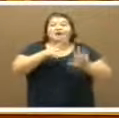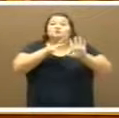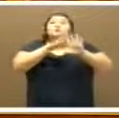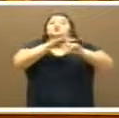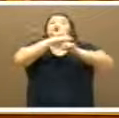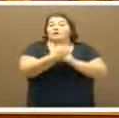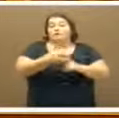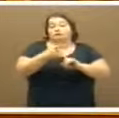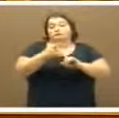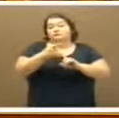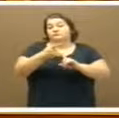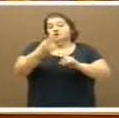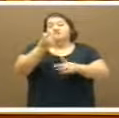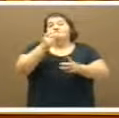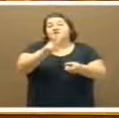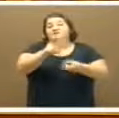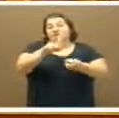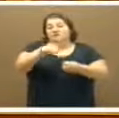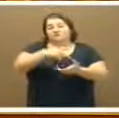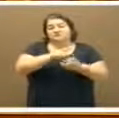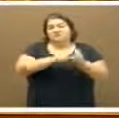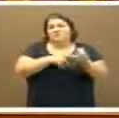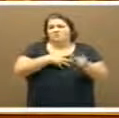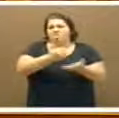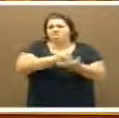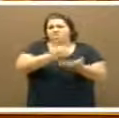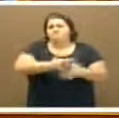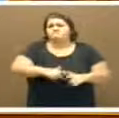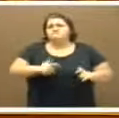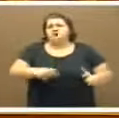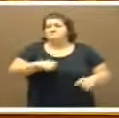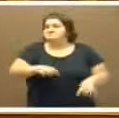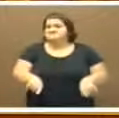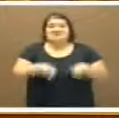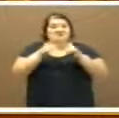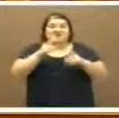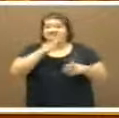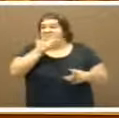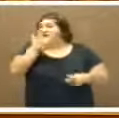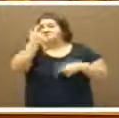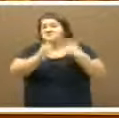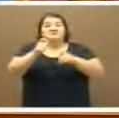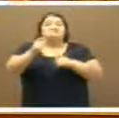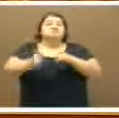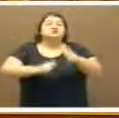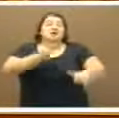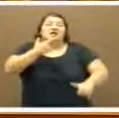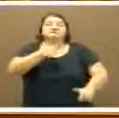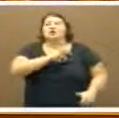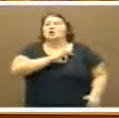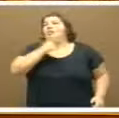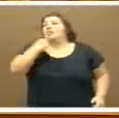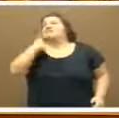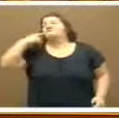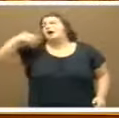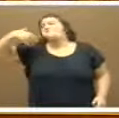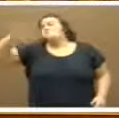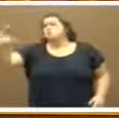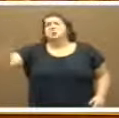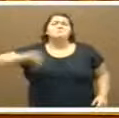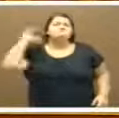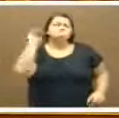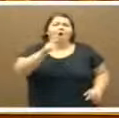seguramente hubiera permitido recaudar más. Y no me preocupa que algunos señores que han invertido, que son famosos, son